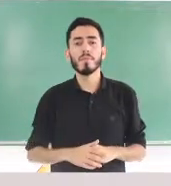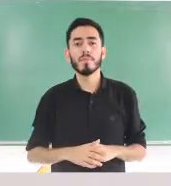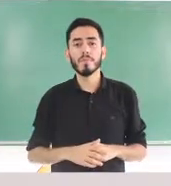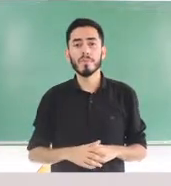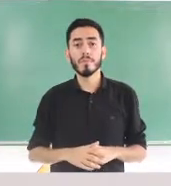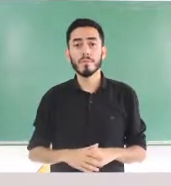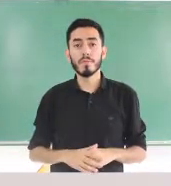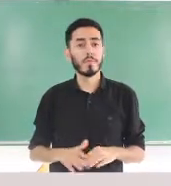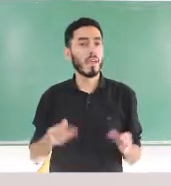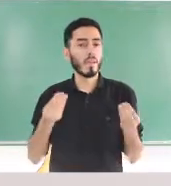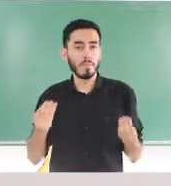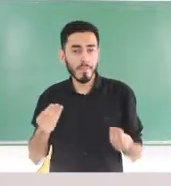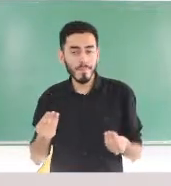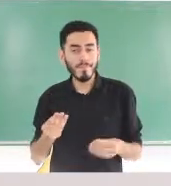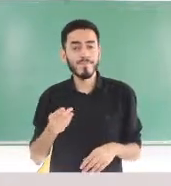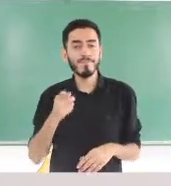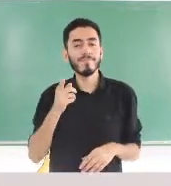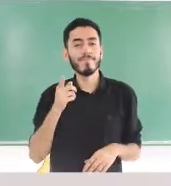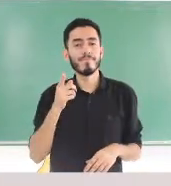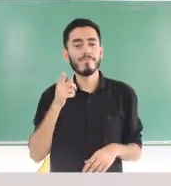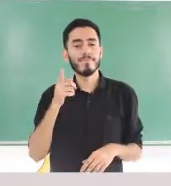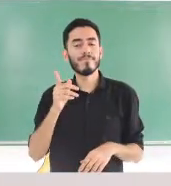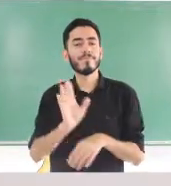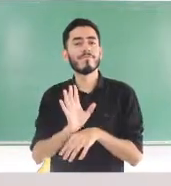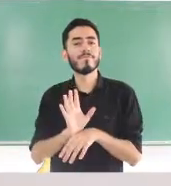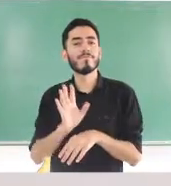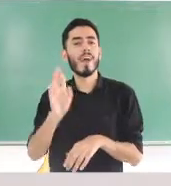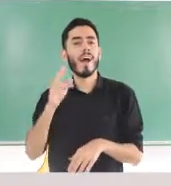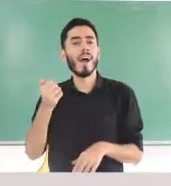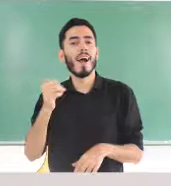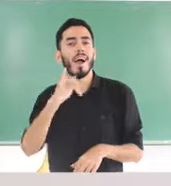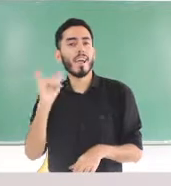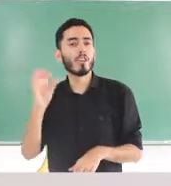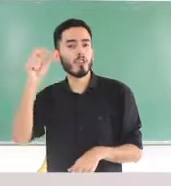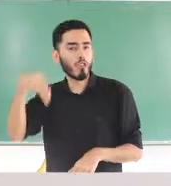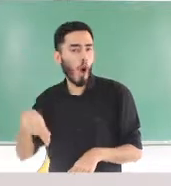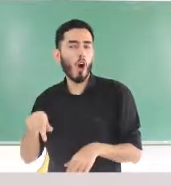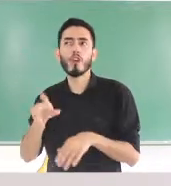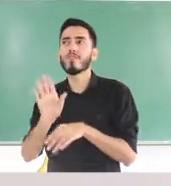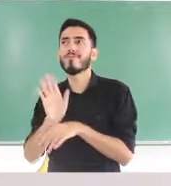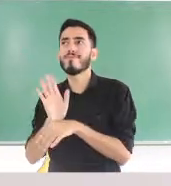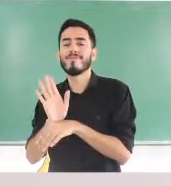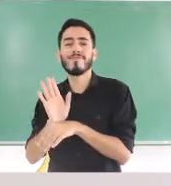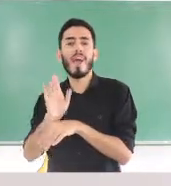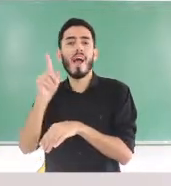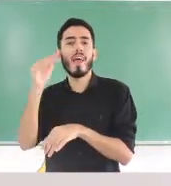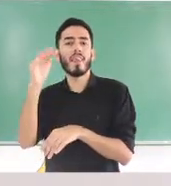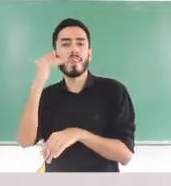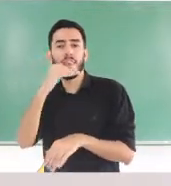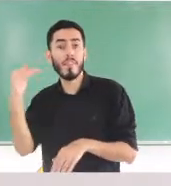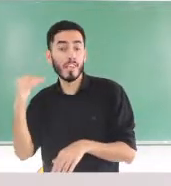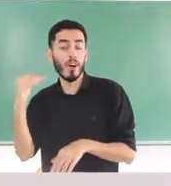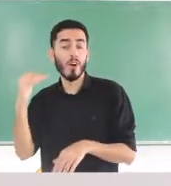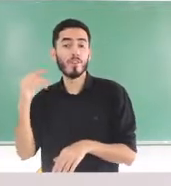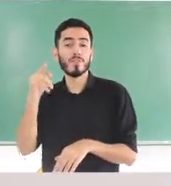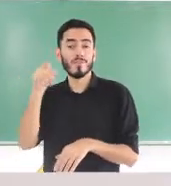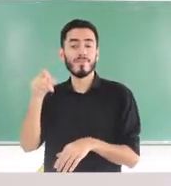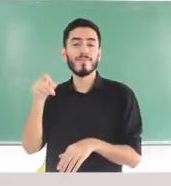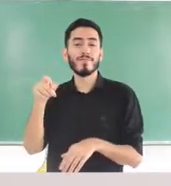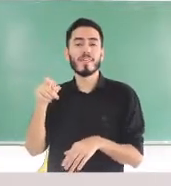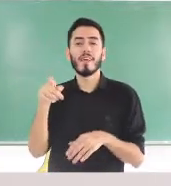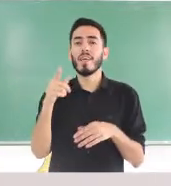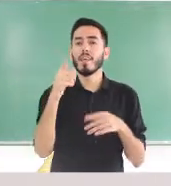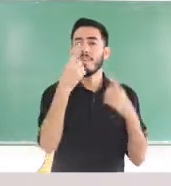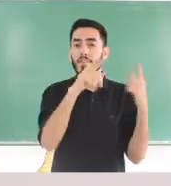transversales. ¿Qué sucede? La razón entre cualquiera de dos segmentos que se ubiquen entre paralelas, desde una